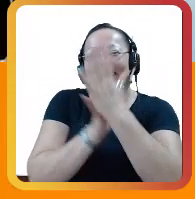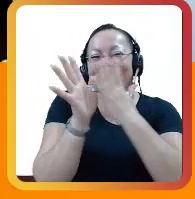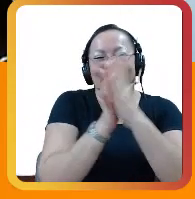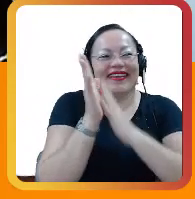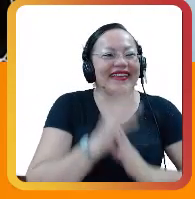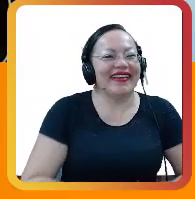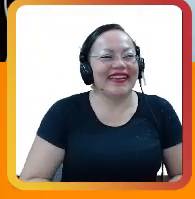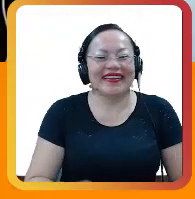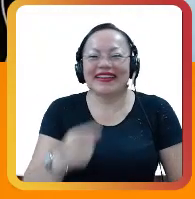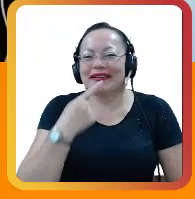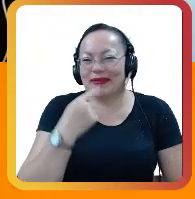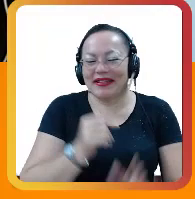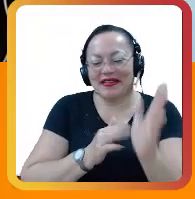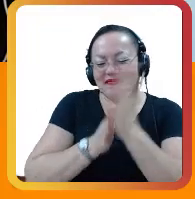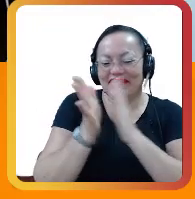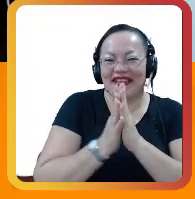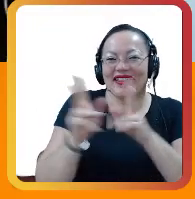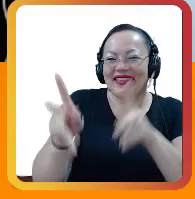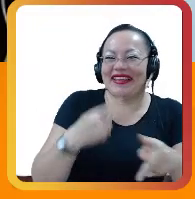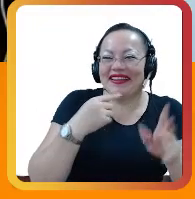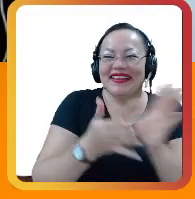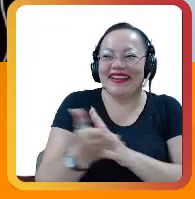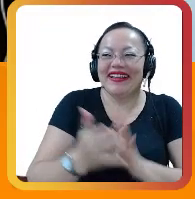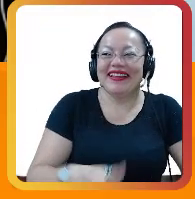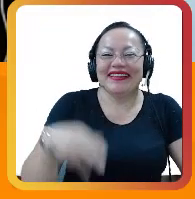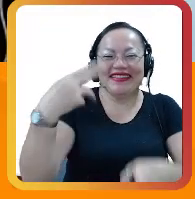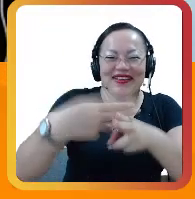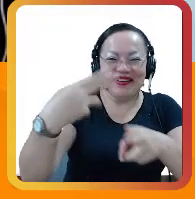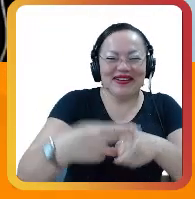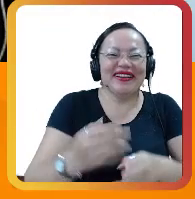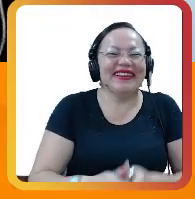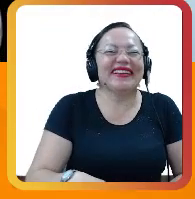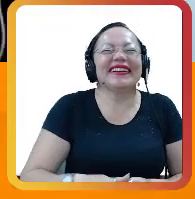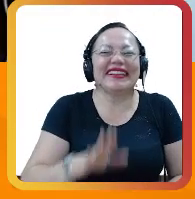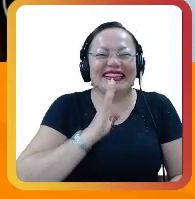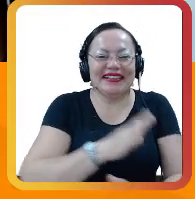Por ahí me contaron, un pajarito. Y ese pajarito tiene nombre de apellido. Y